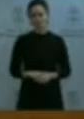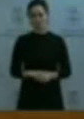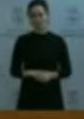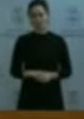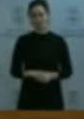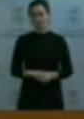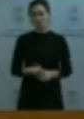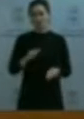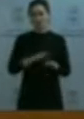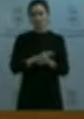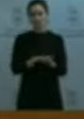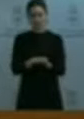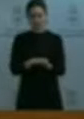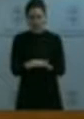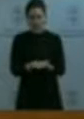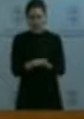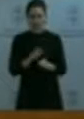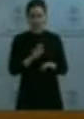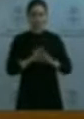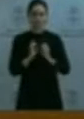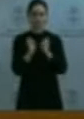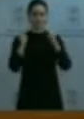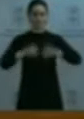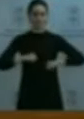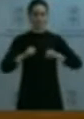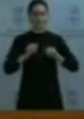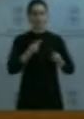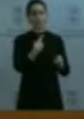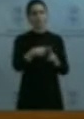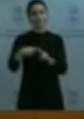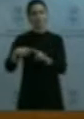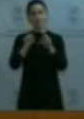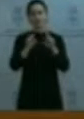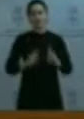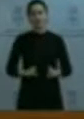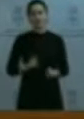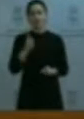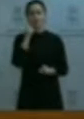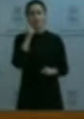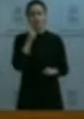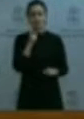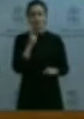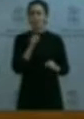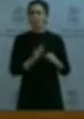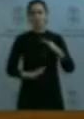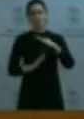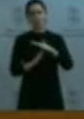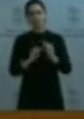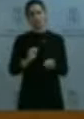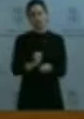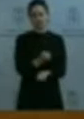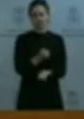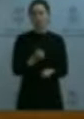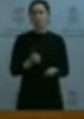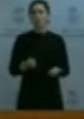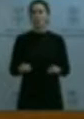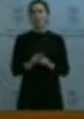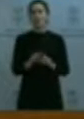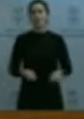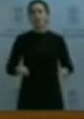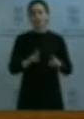las distintas entidades financieras. Se estaban paralizando créditos, se estaban reconvirtiendo y había una colaboración